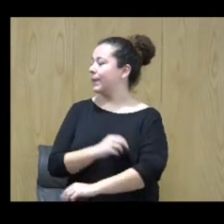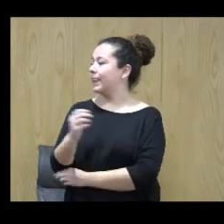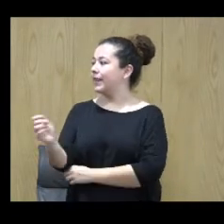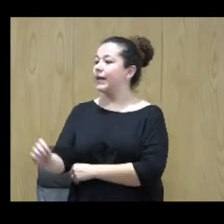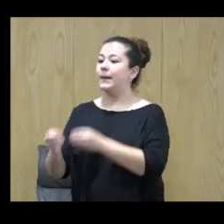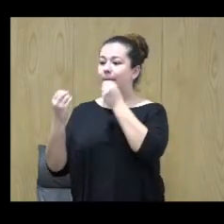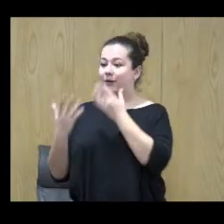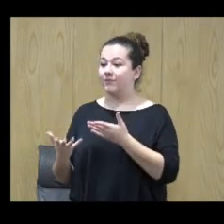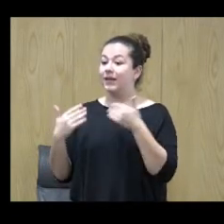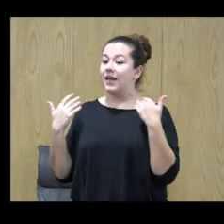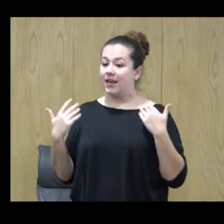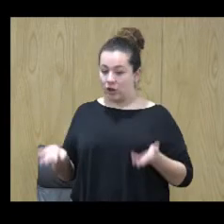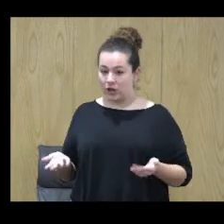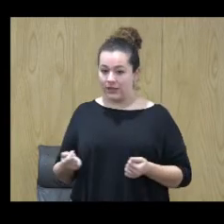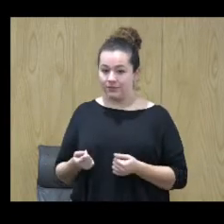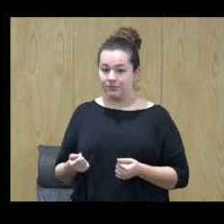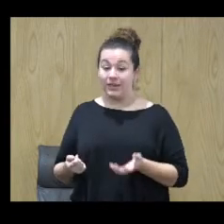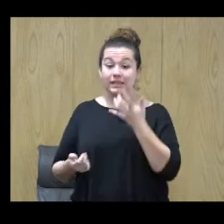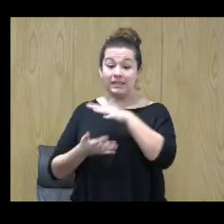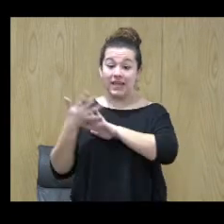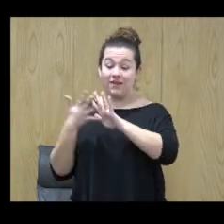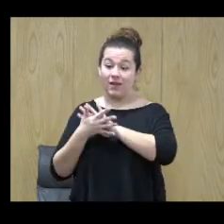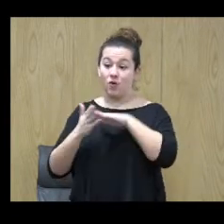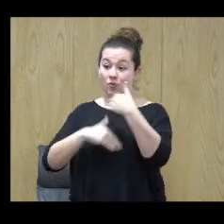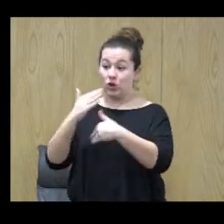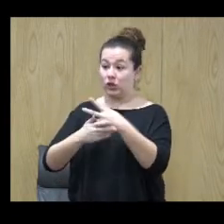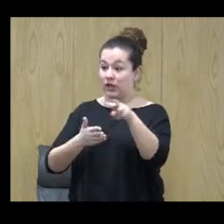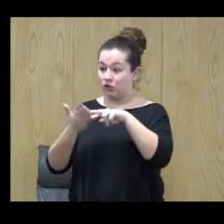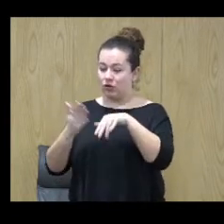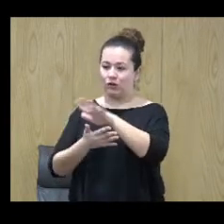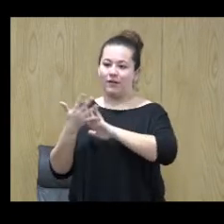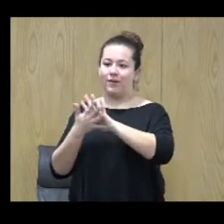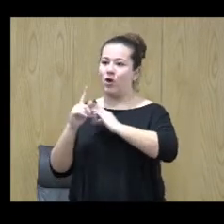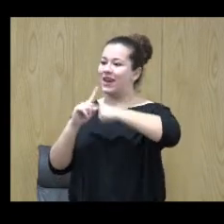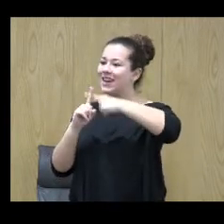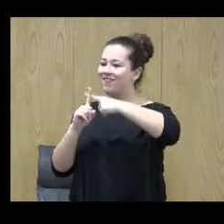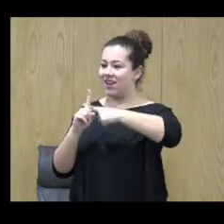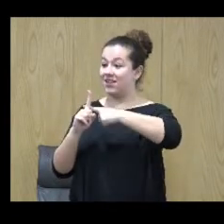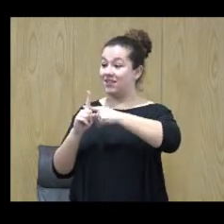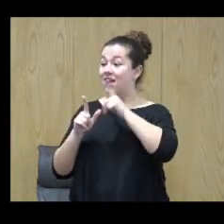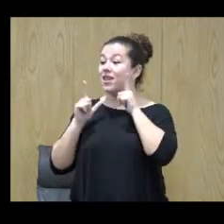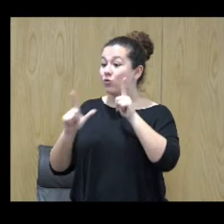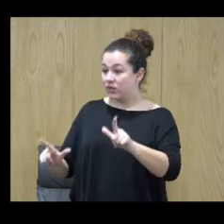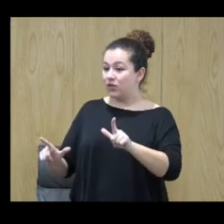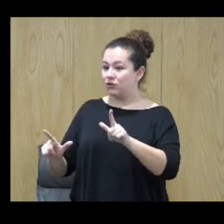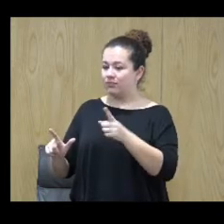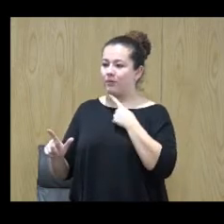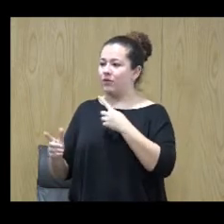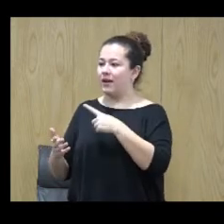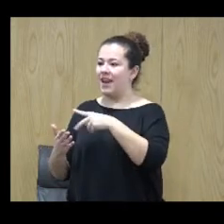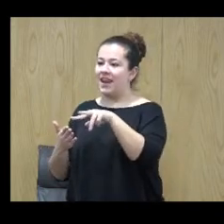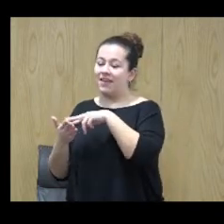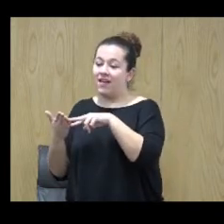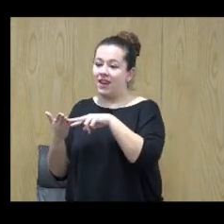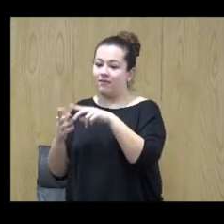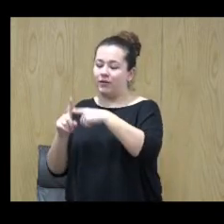Bien, entonces, cuando hablamos de proceso de lectura y hablamos de los niveles lingüísticos que van del nivel léxico a